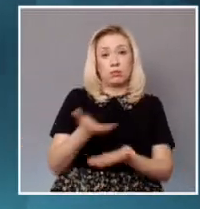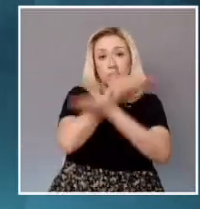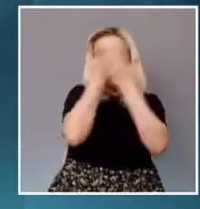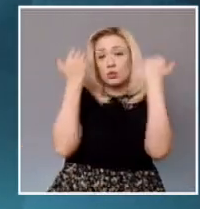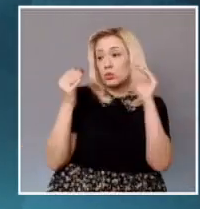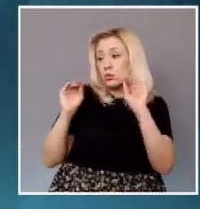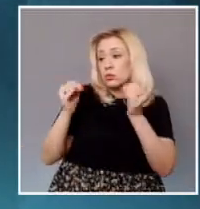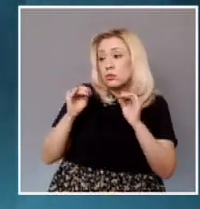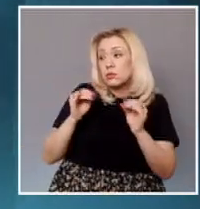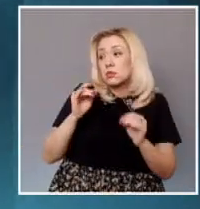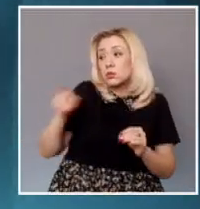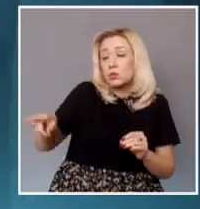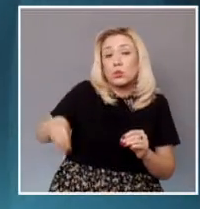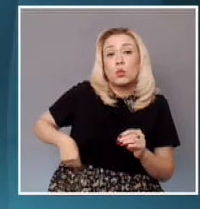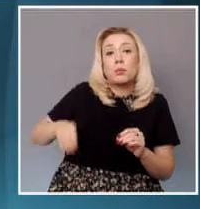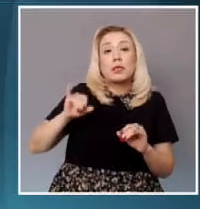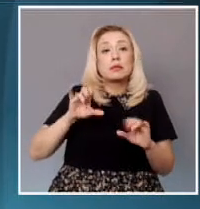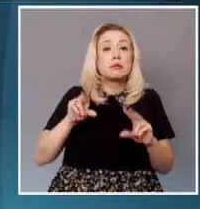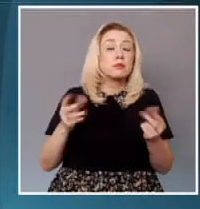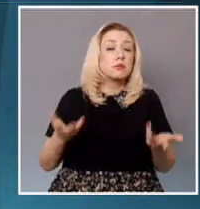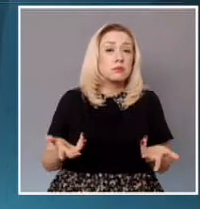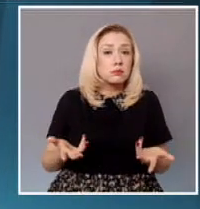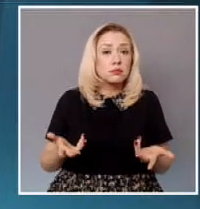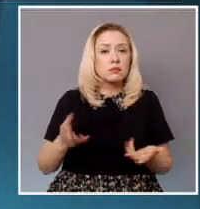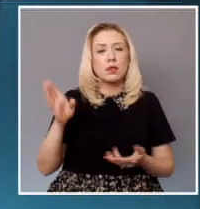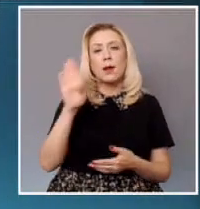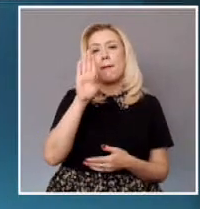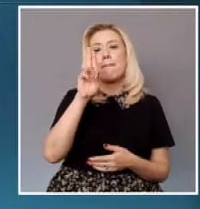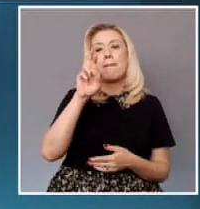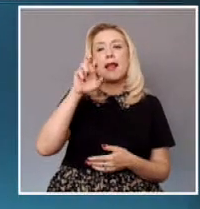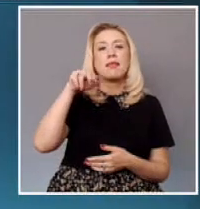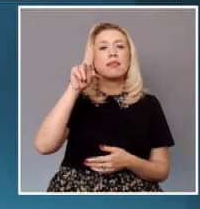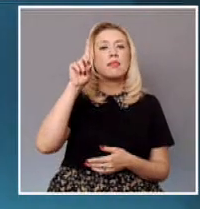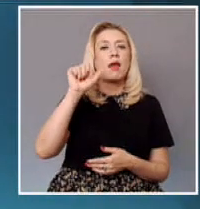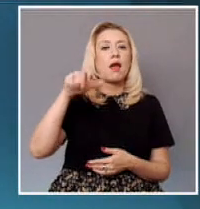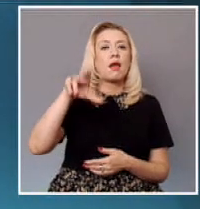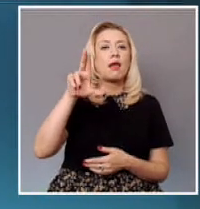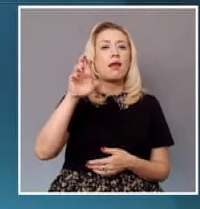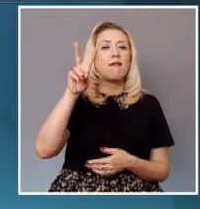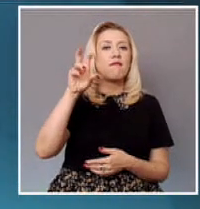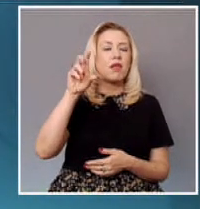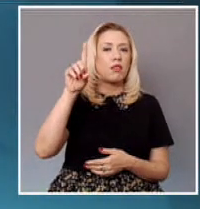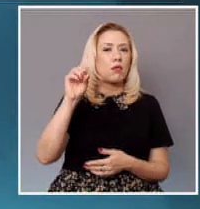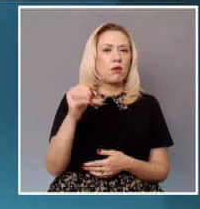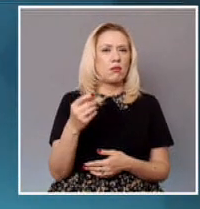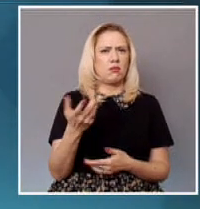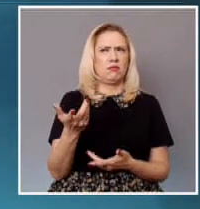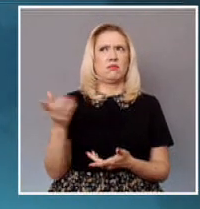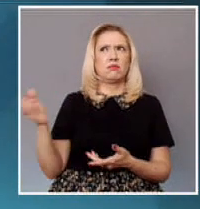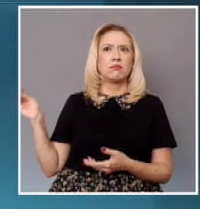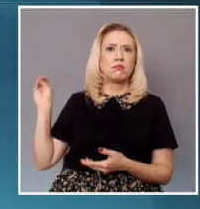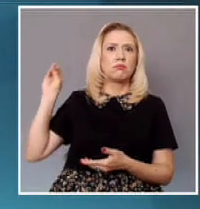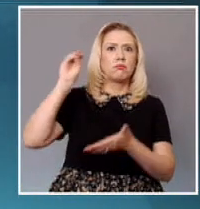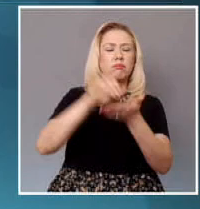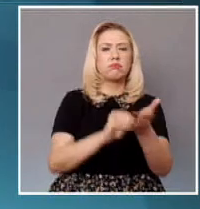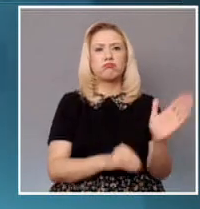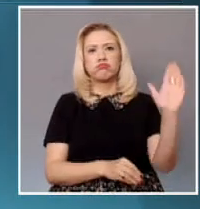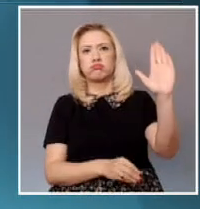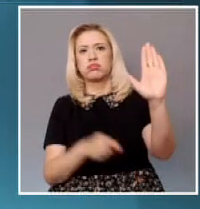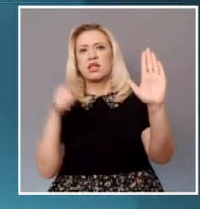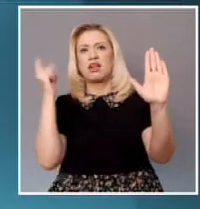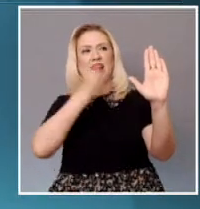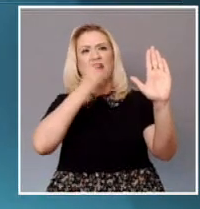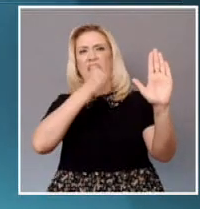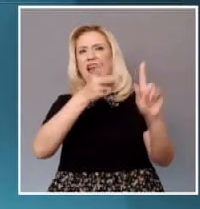Pública Federal en el caso de Brenda Quevedo, quien es exhibida en este tipo de mensajes como culpable de los delitos de secuestro y